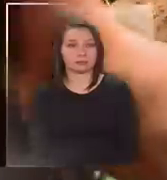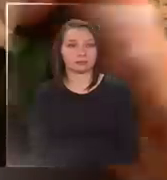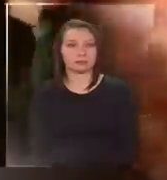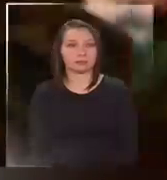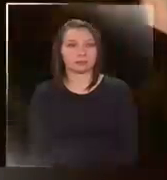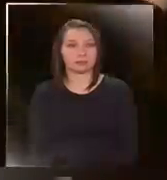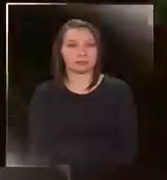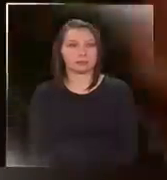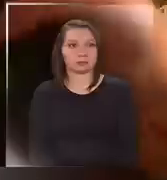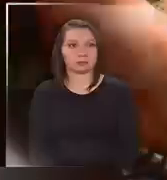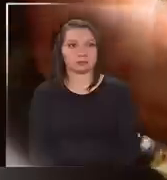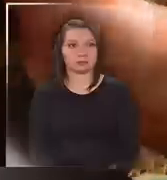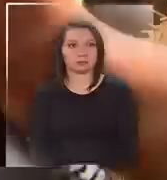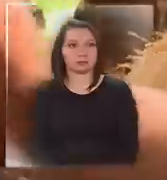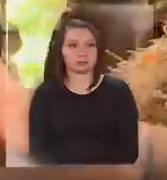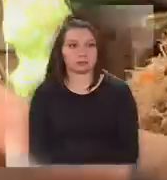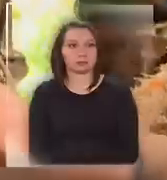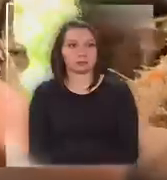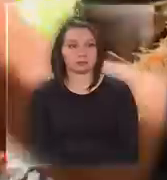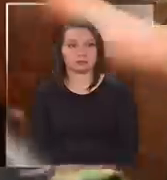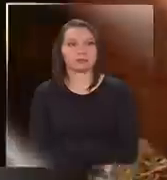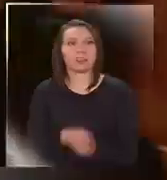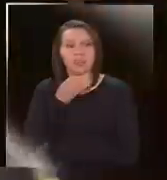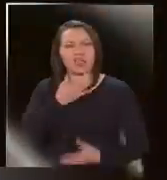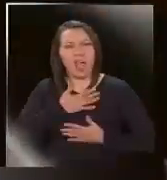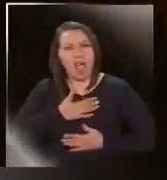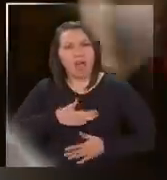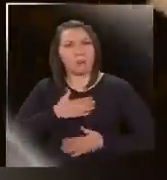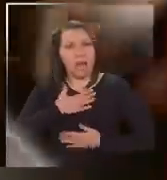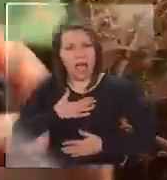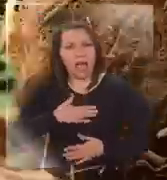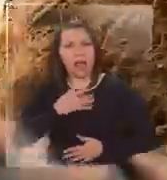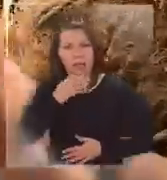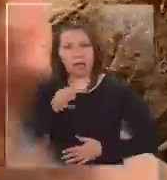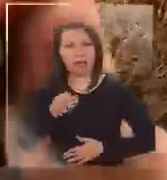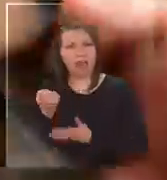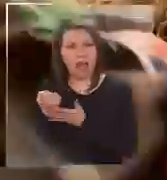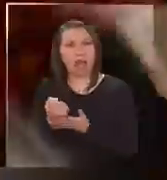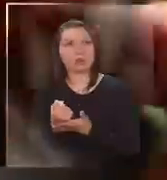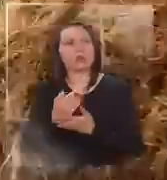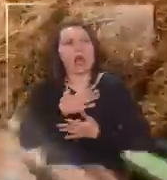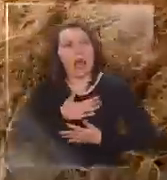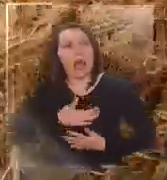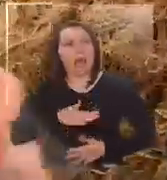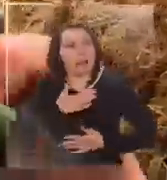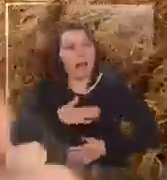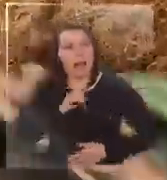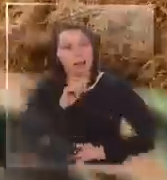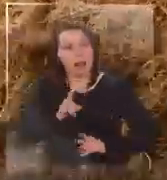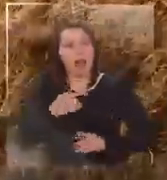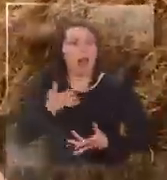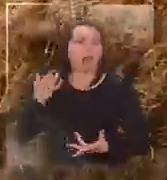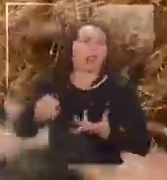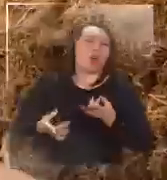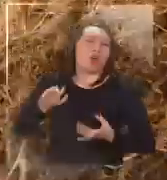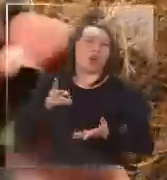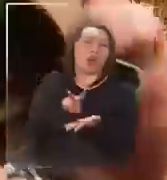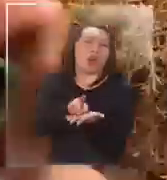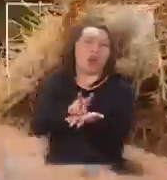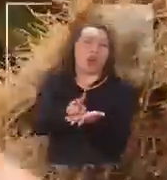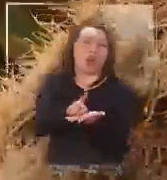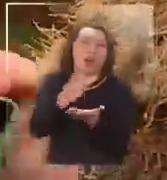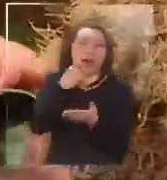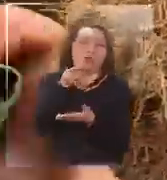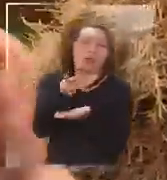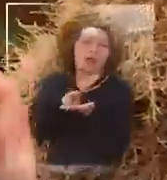Ah, para el otro lado, para el otro lado. Calme. Dile, cálmate, hijo, cálmate. Cálmate. Te estamos ayudando, hijo, cálmate. ¡Me duele! ¡Me